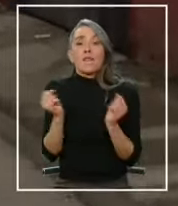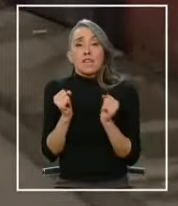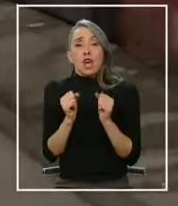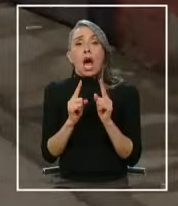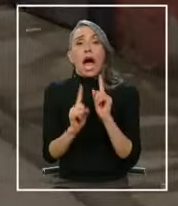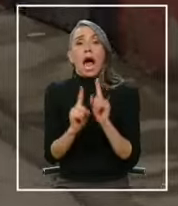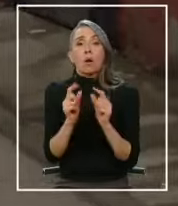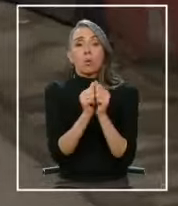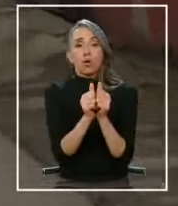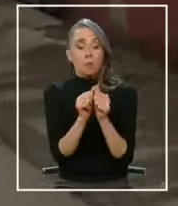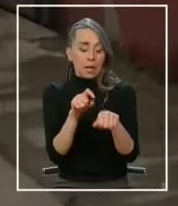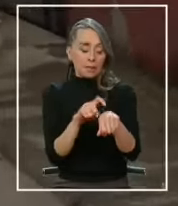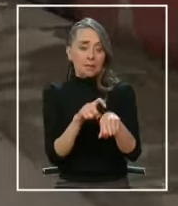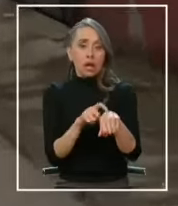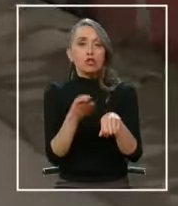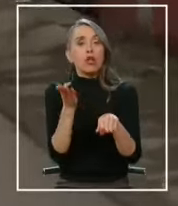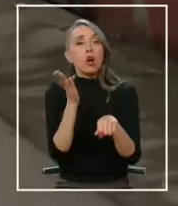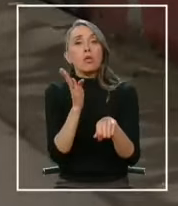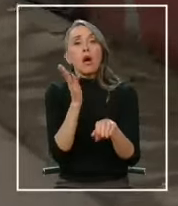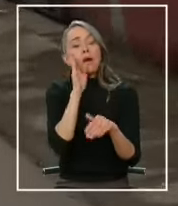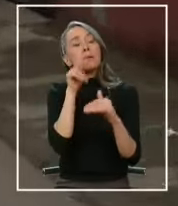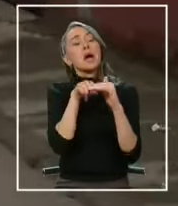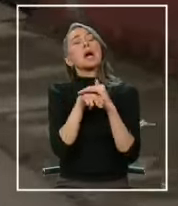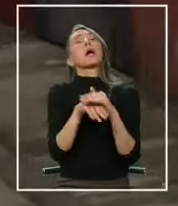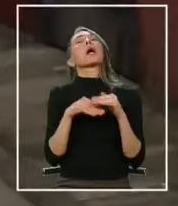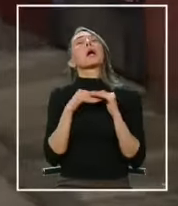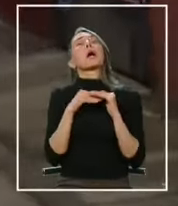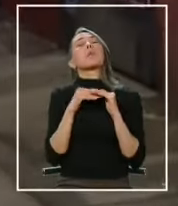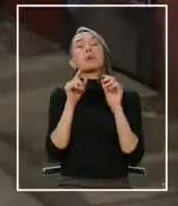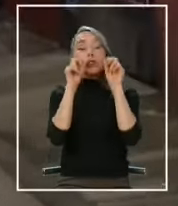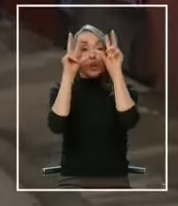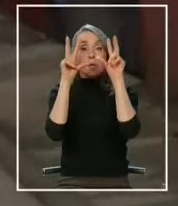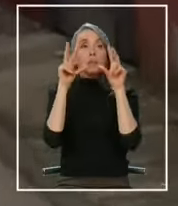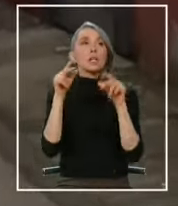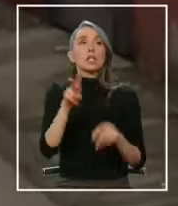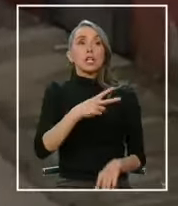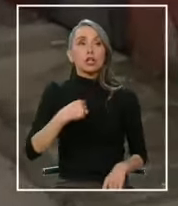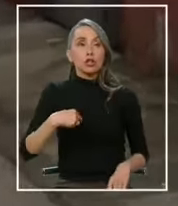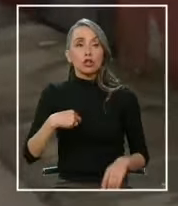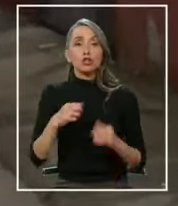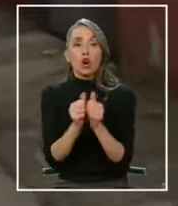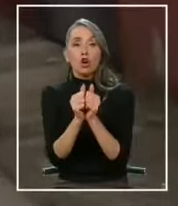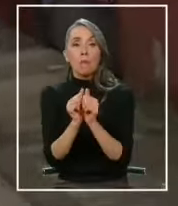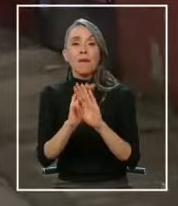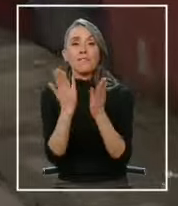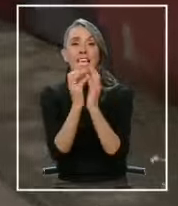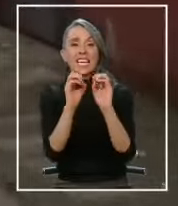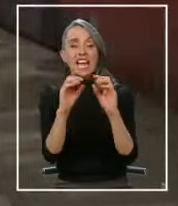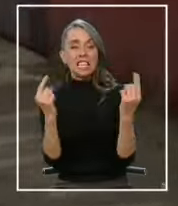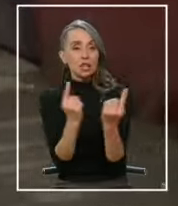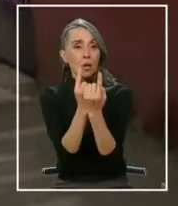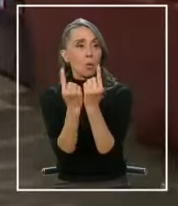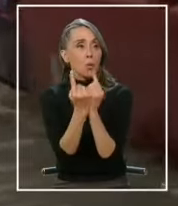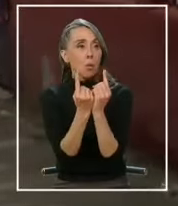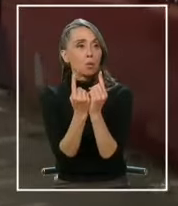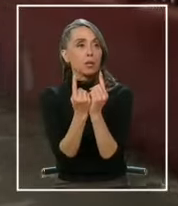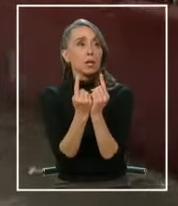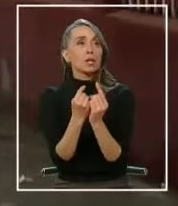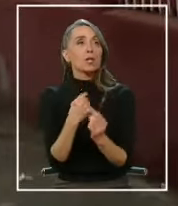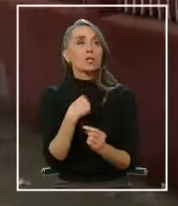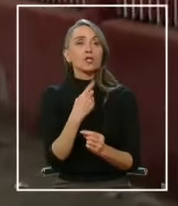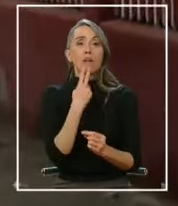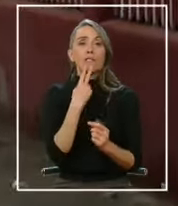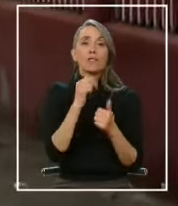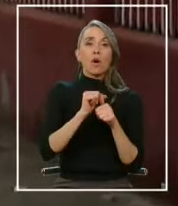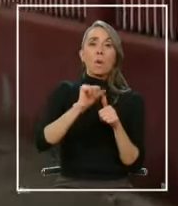de sus compañeros a esta hora todavía ni se despiertan. Cuando nosotros nos juntamos después de clase o algo así, yo soy la